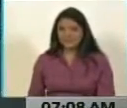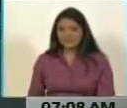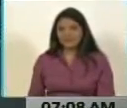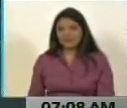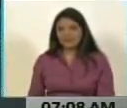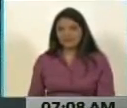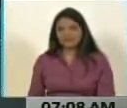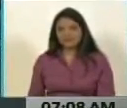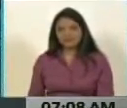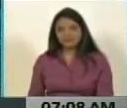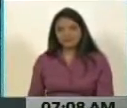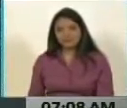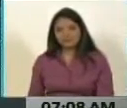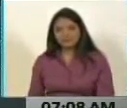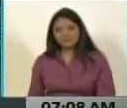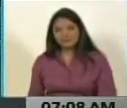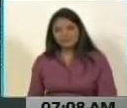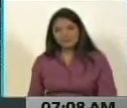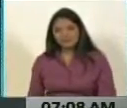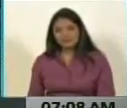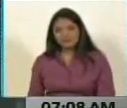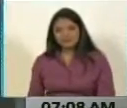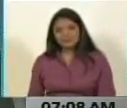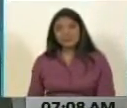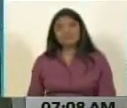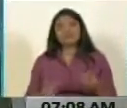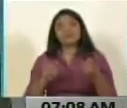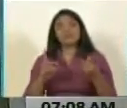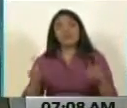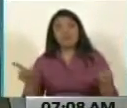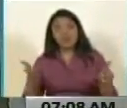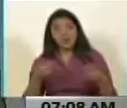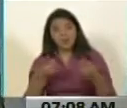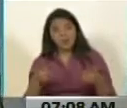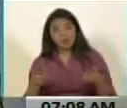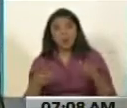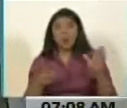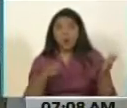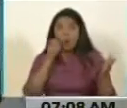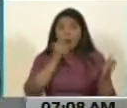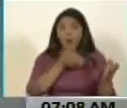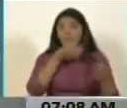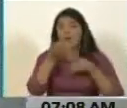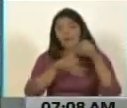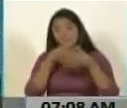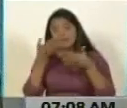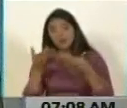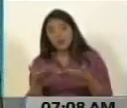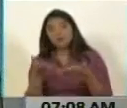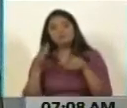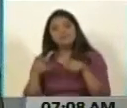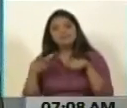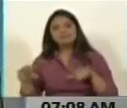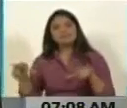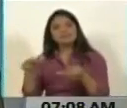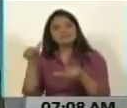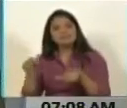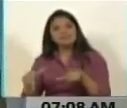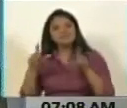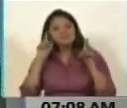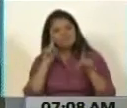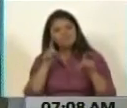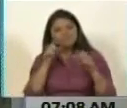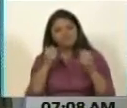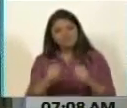Bueno, nuestra Feria Internacional de la Música, como lo ha planteado nuestro compañero José Jesús, es ese espacio para